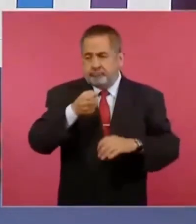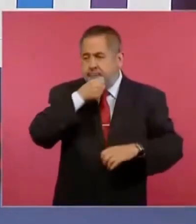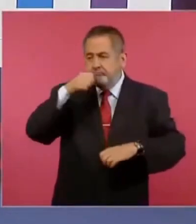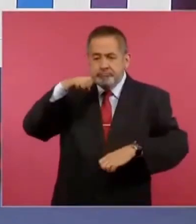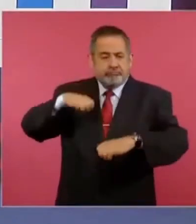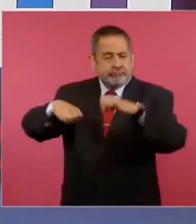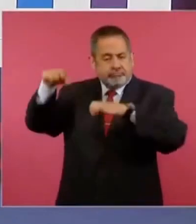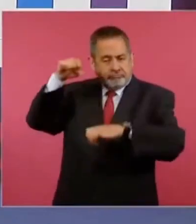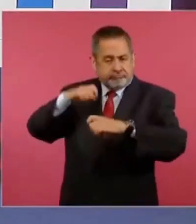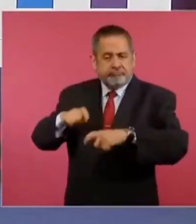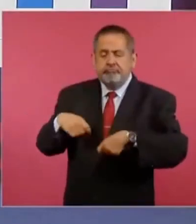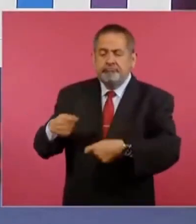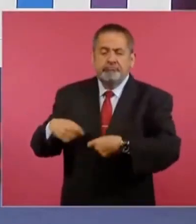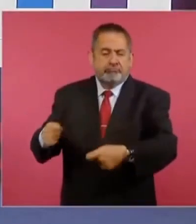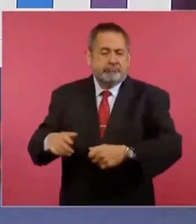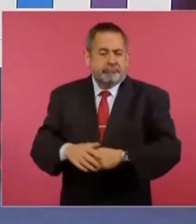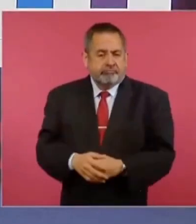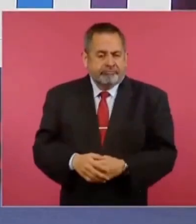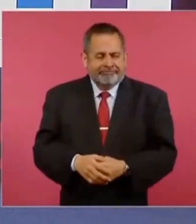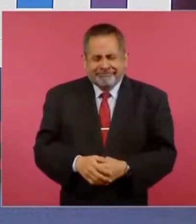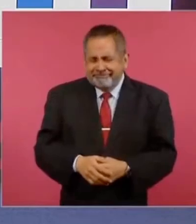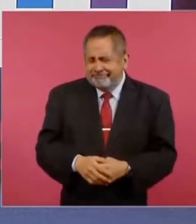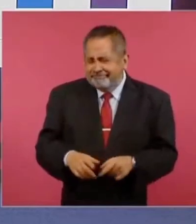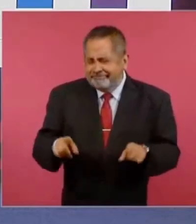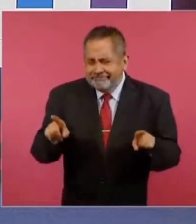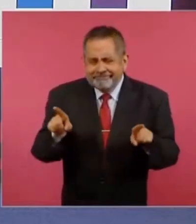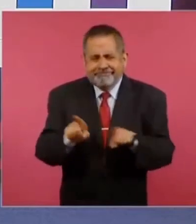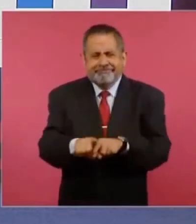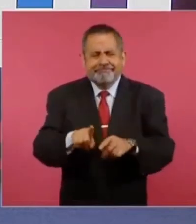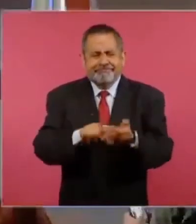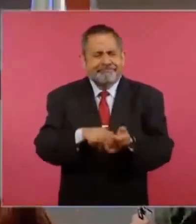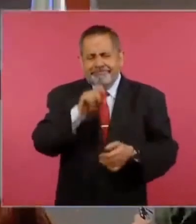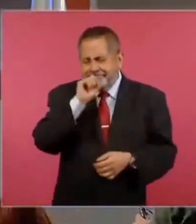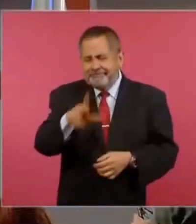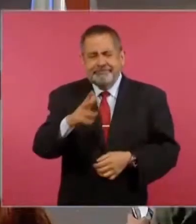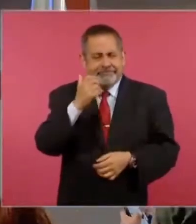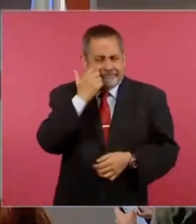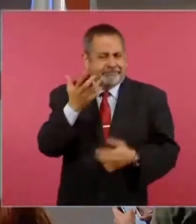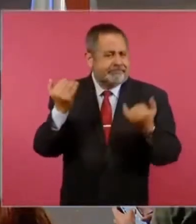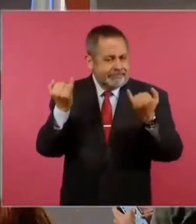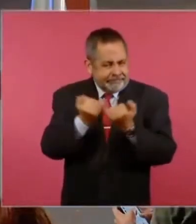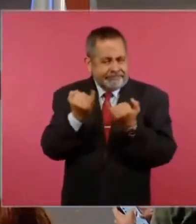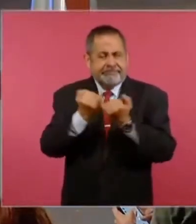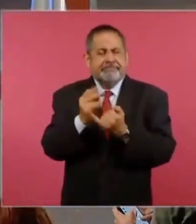mayores. Pues es lo mismo que queremos hacer